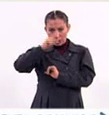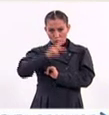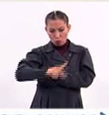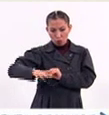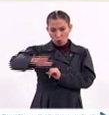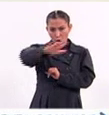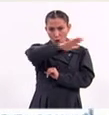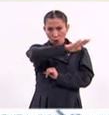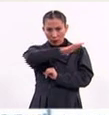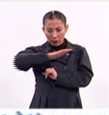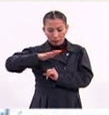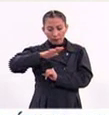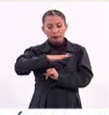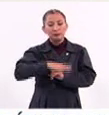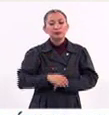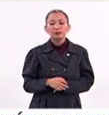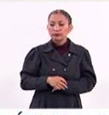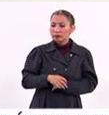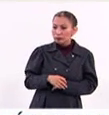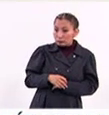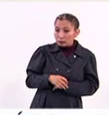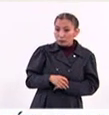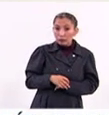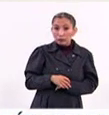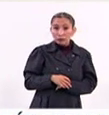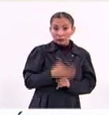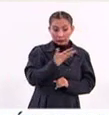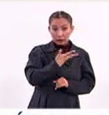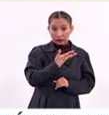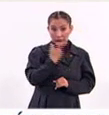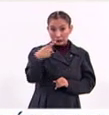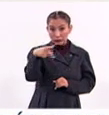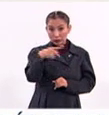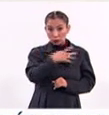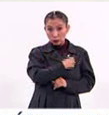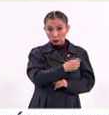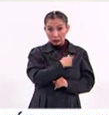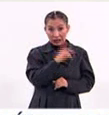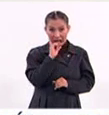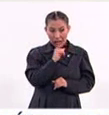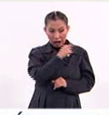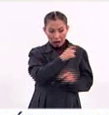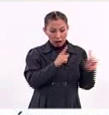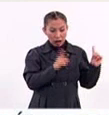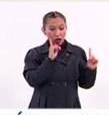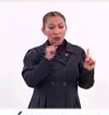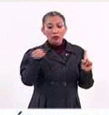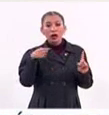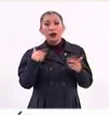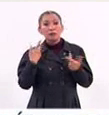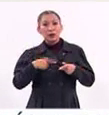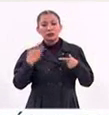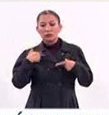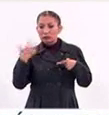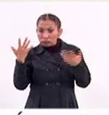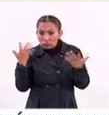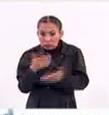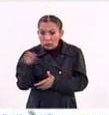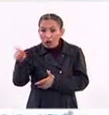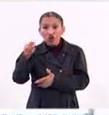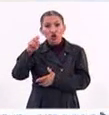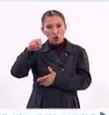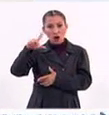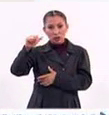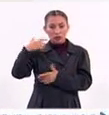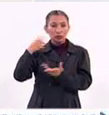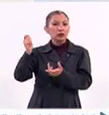de ese gran estado, pues tiene una hija. Y la gente se asombra que este